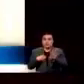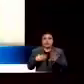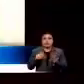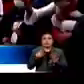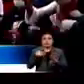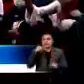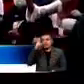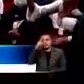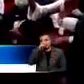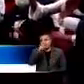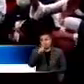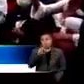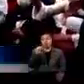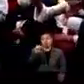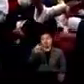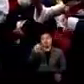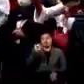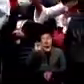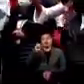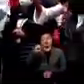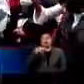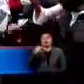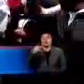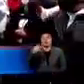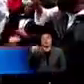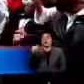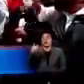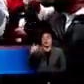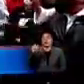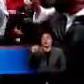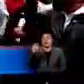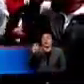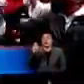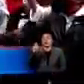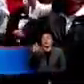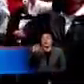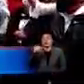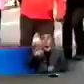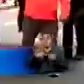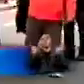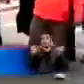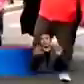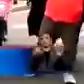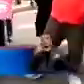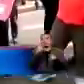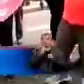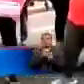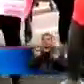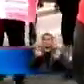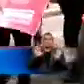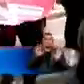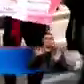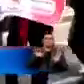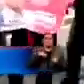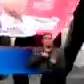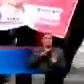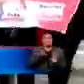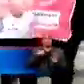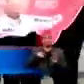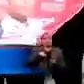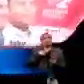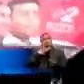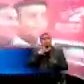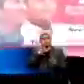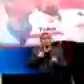está complicada. En la CONAIE y en Pachacútic prefieren no hablar de división, aunque la FENOSIN está fuera de sus filas. Dicen estar